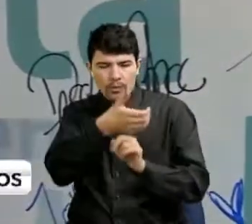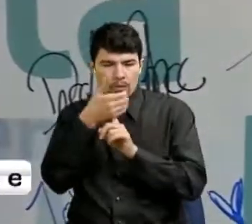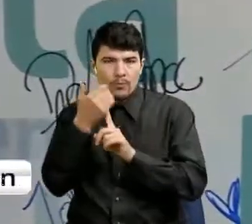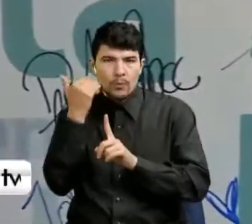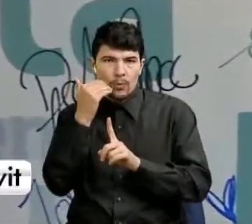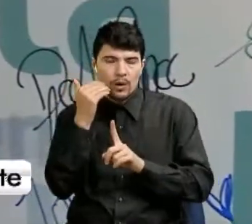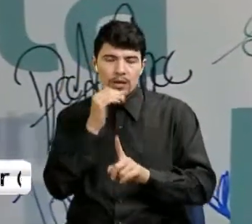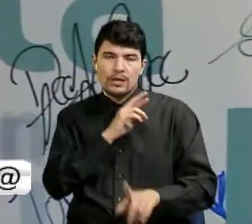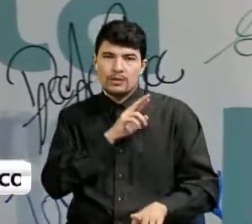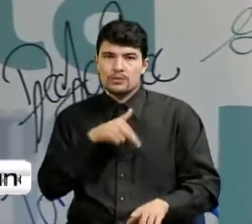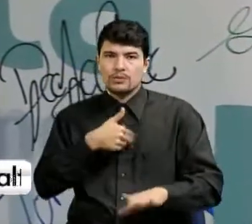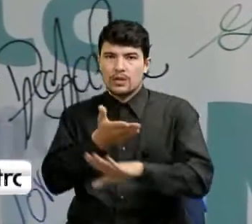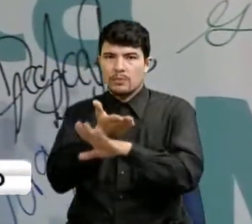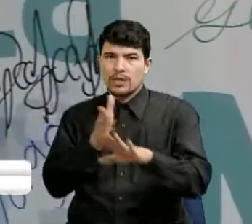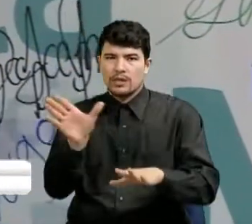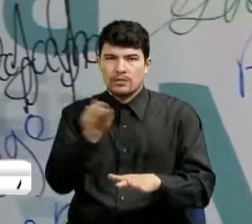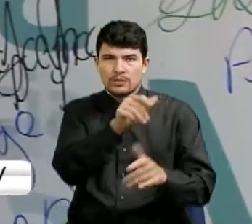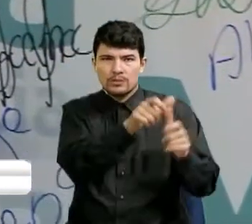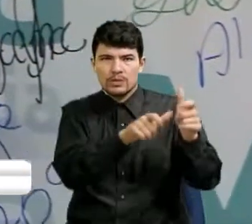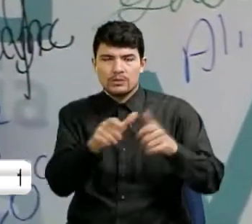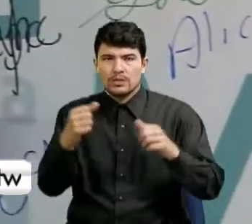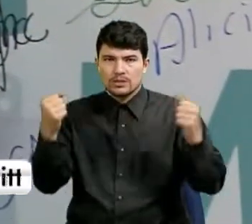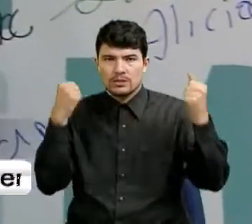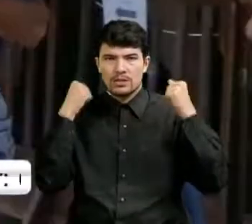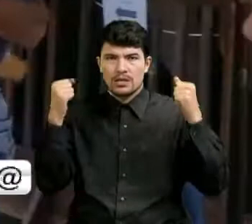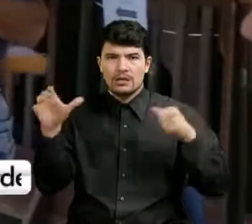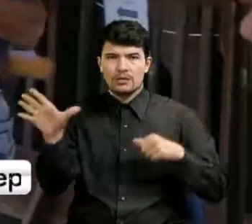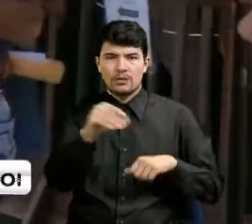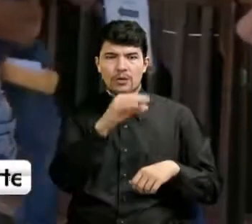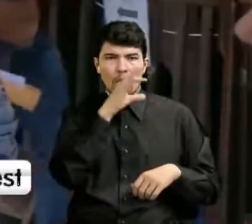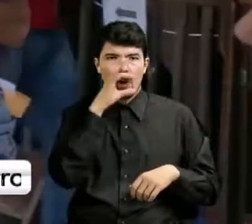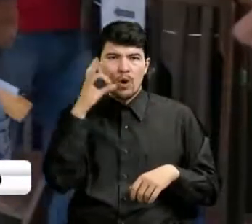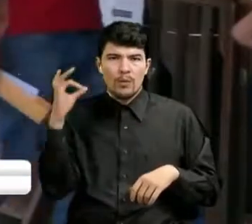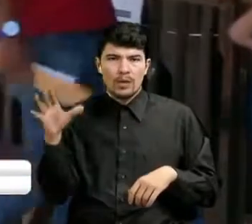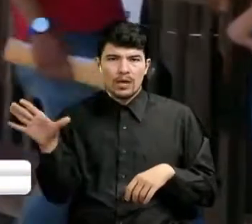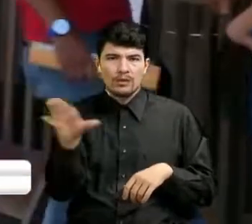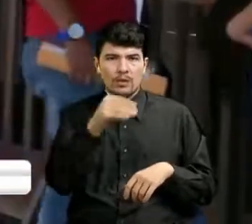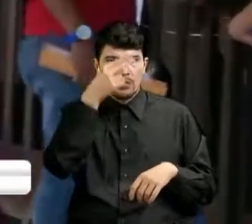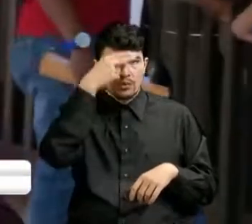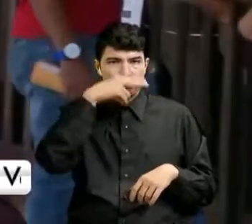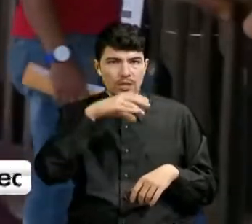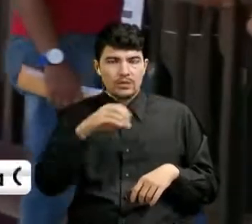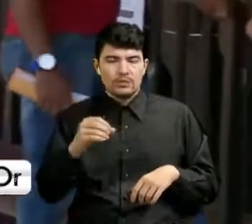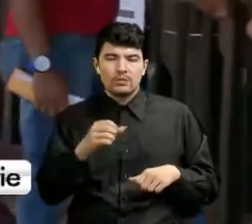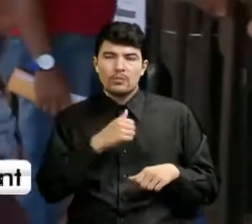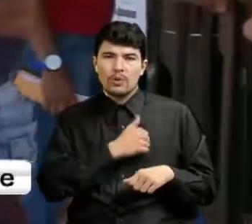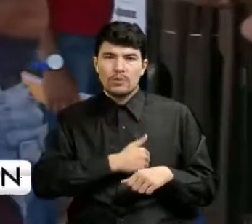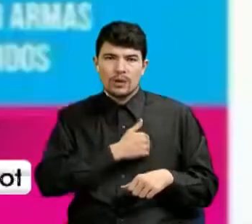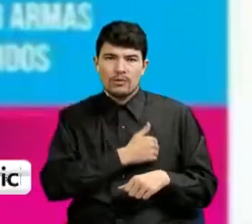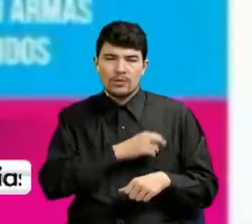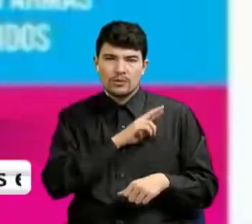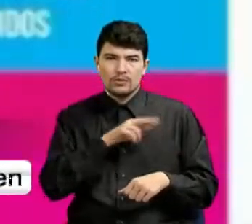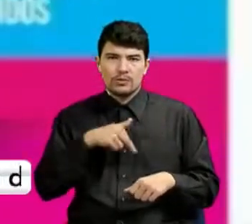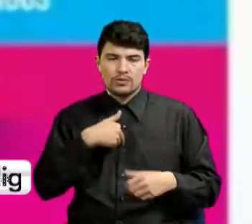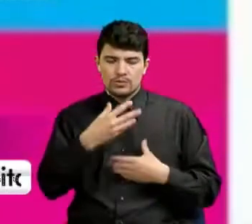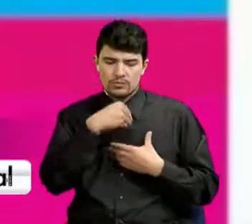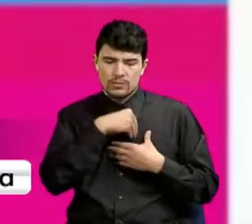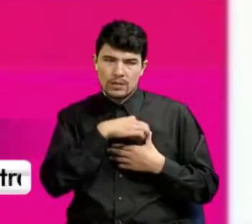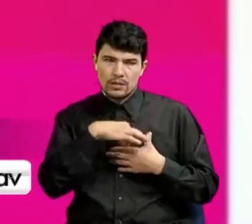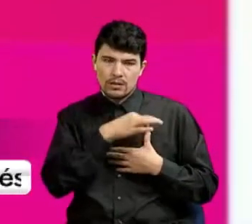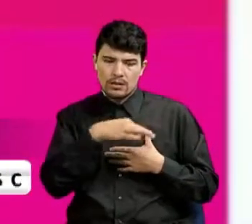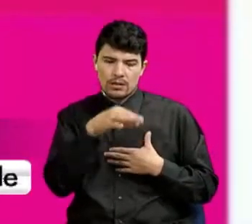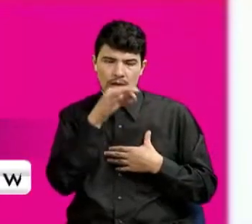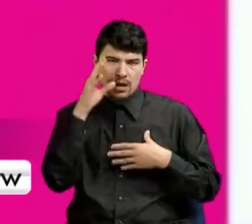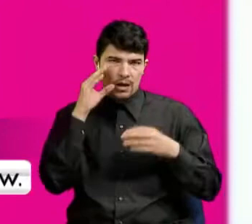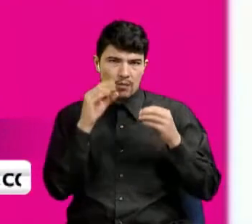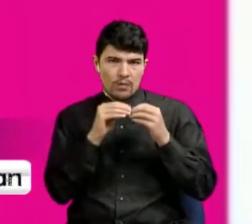le pedimos a todos los piedecuestanos a todos los caballeros a todos los hijos que lo firmemos en el corazón una de las estrategias